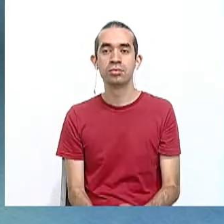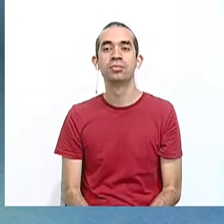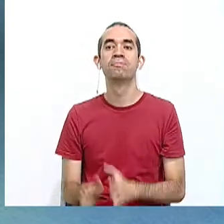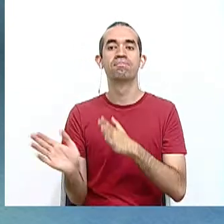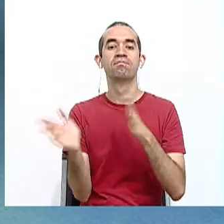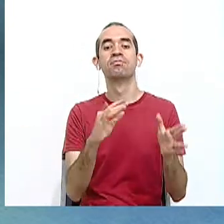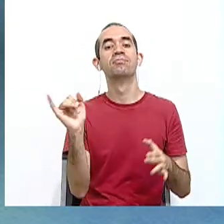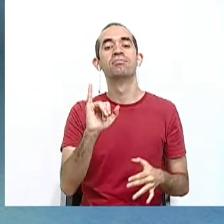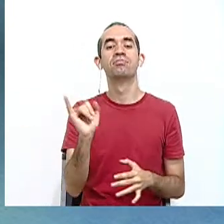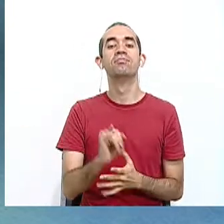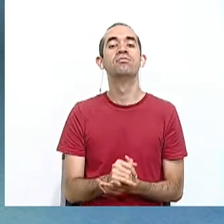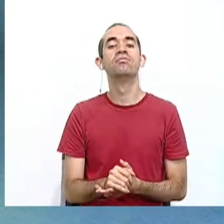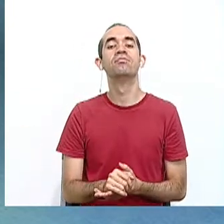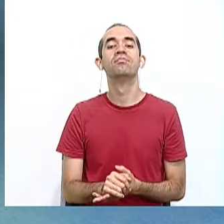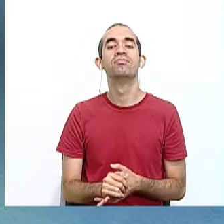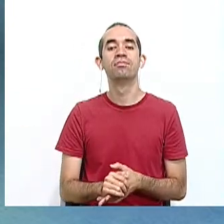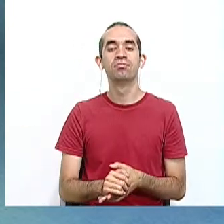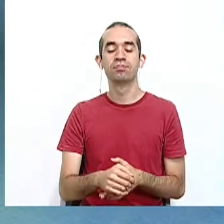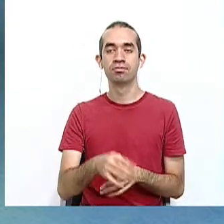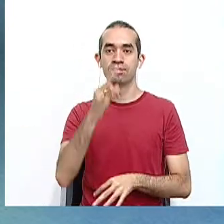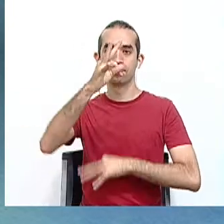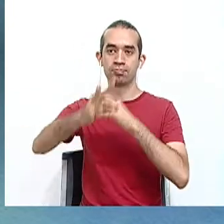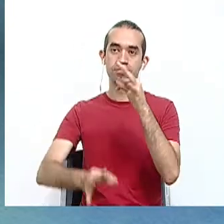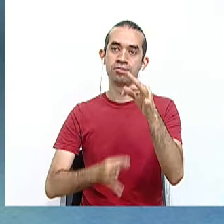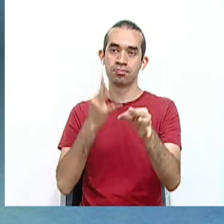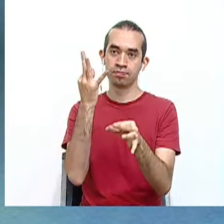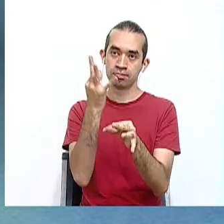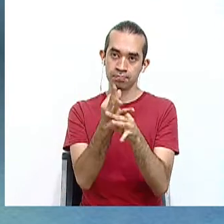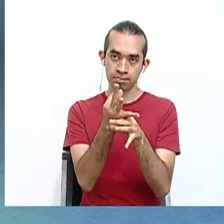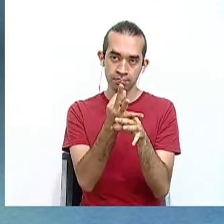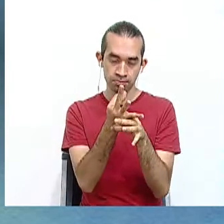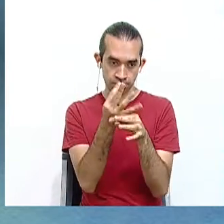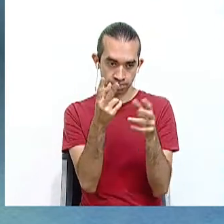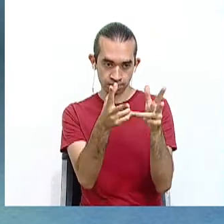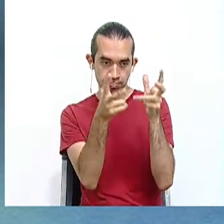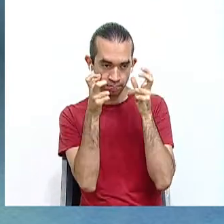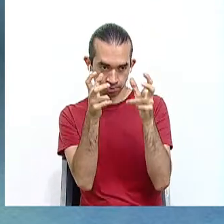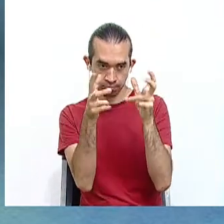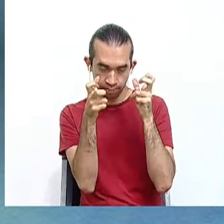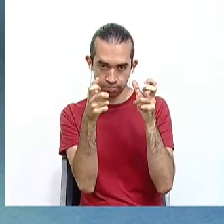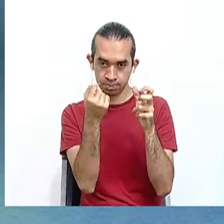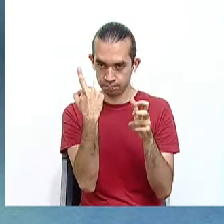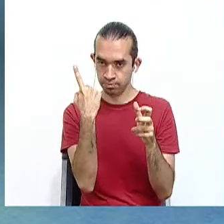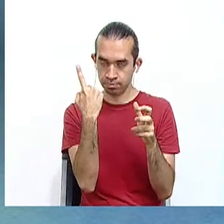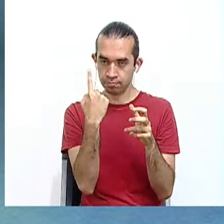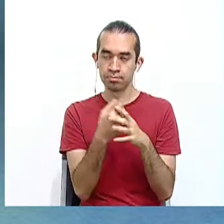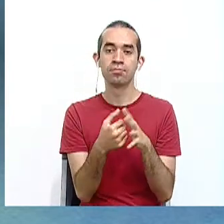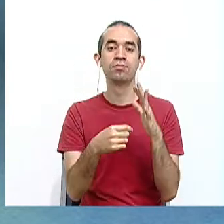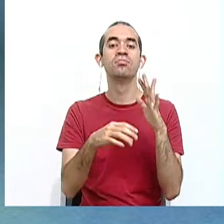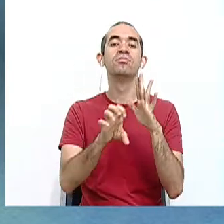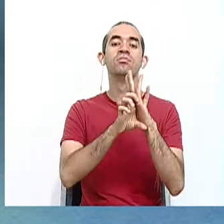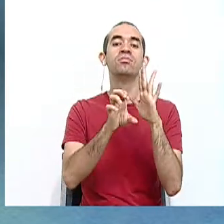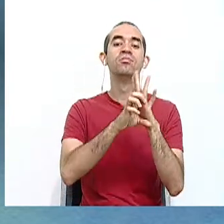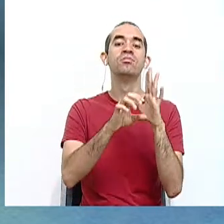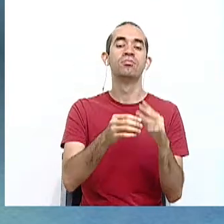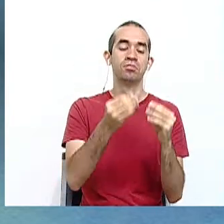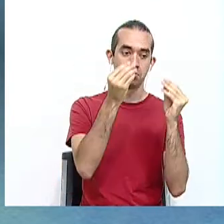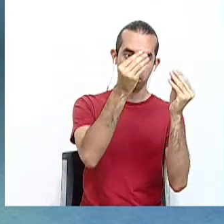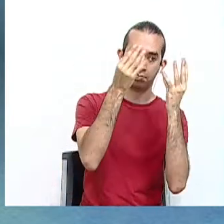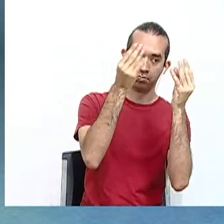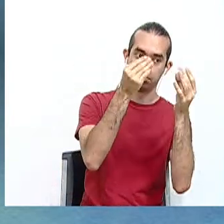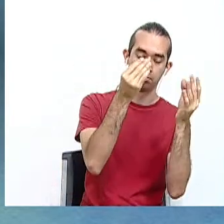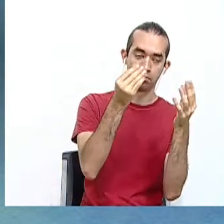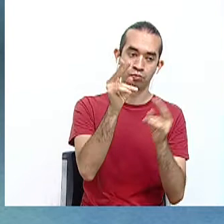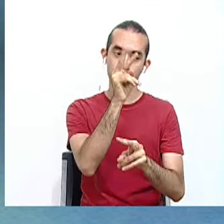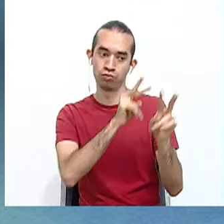Tenemos también el género interpretativo. En este caso se combina tanto la información como la valoración